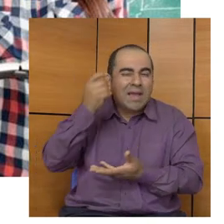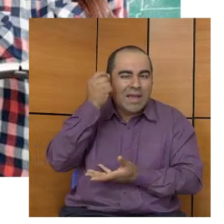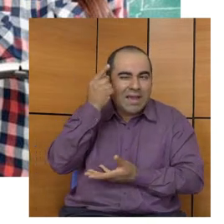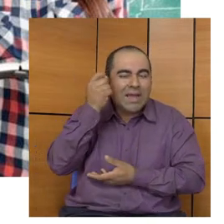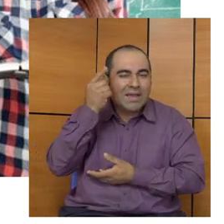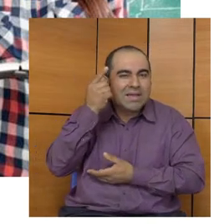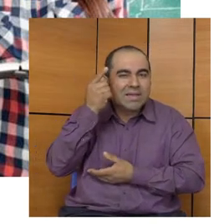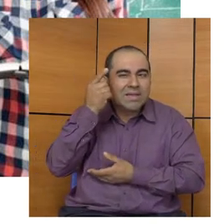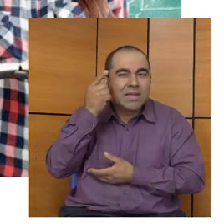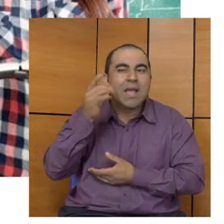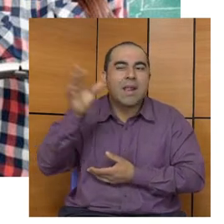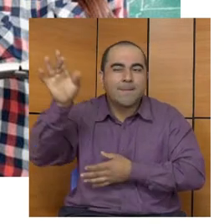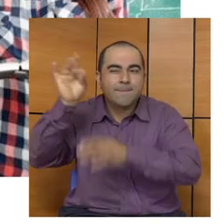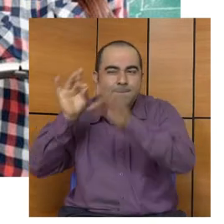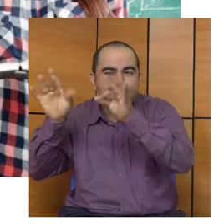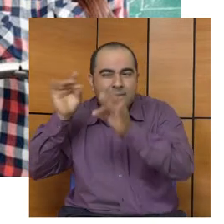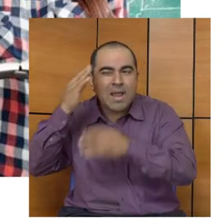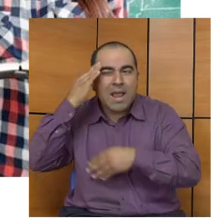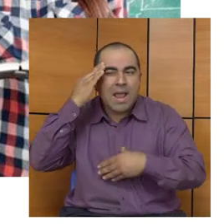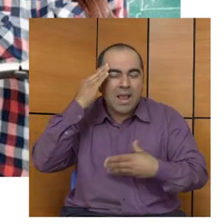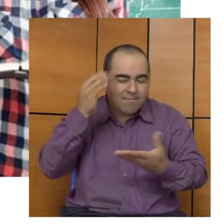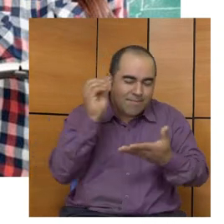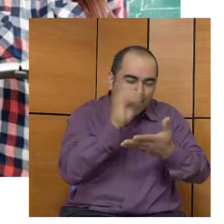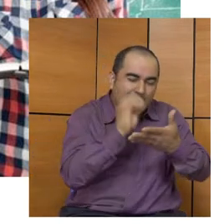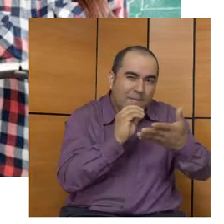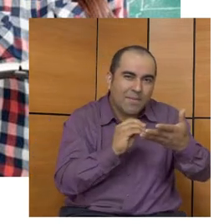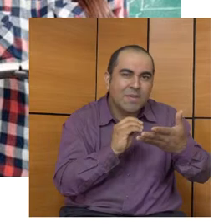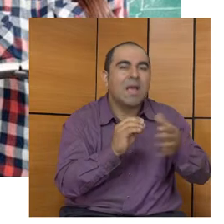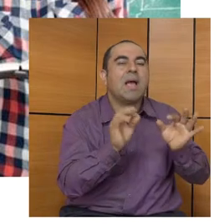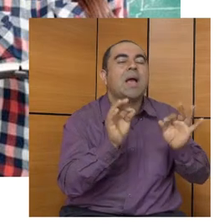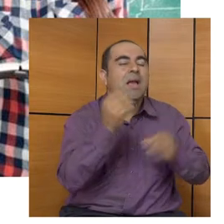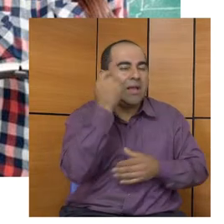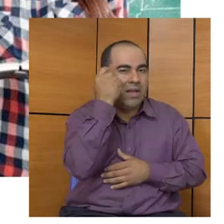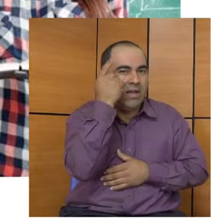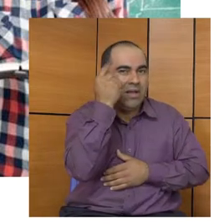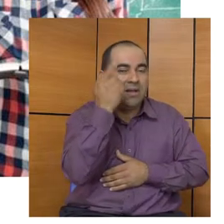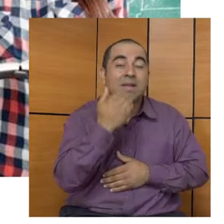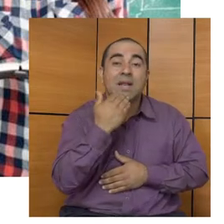poquito, nos ayuda un poco. Y